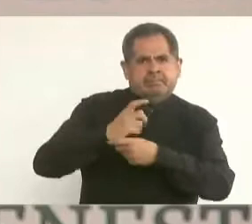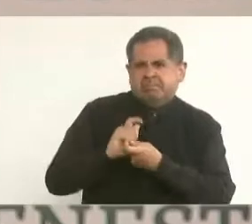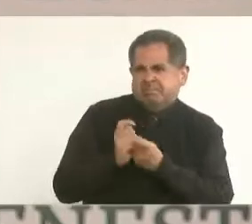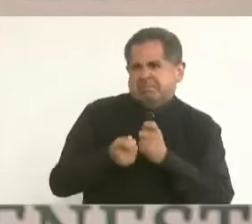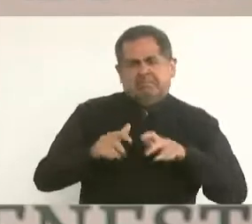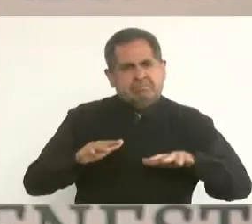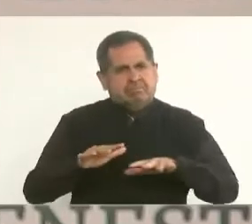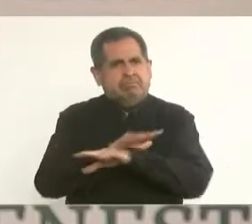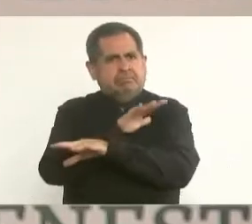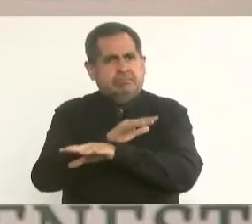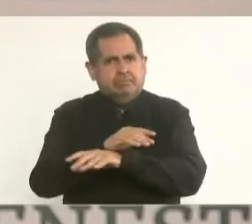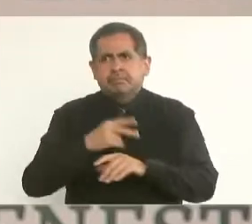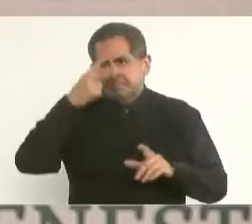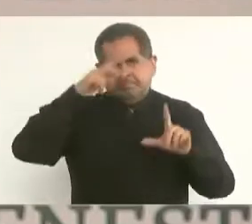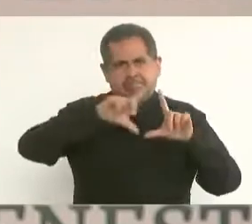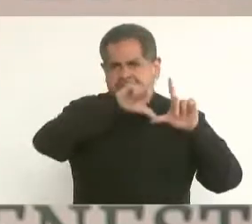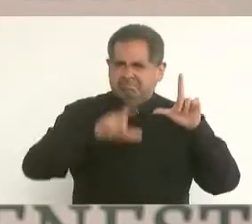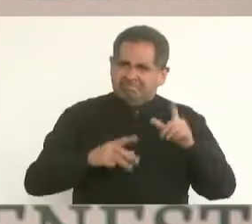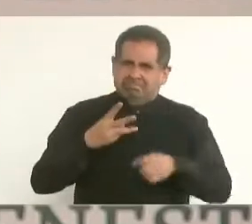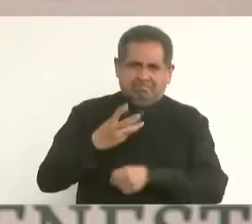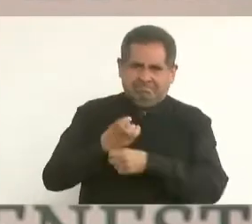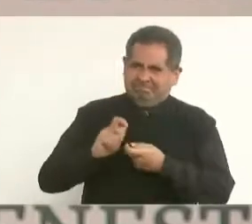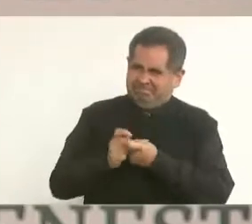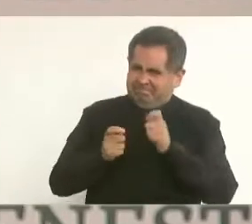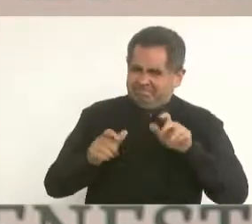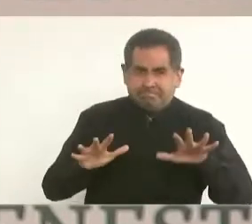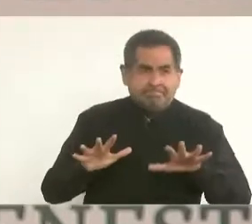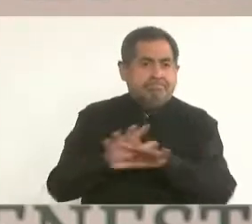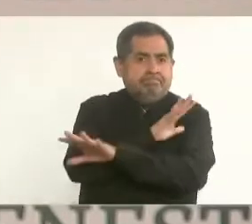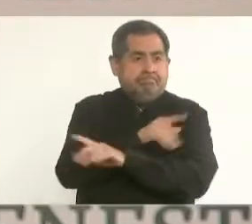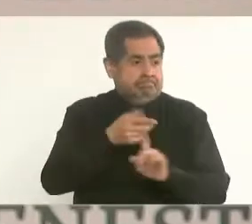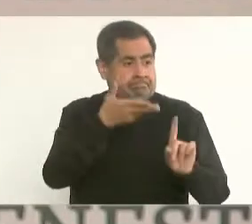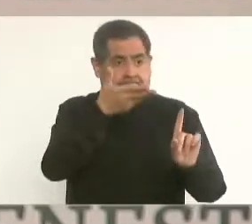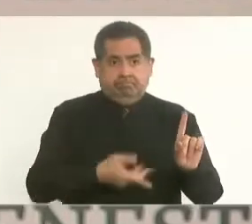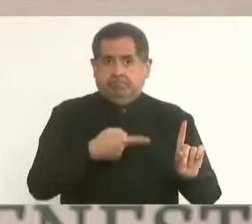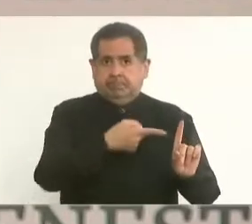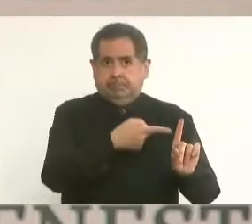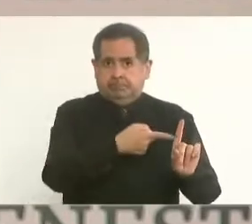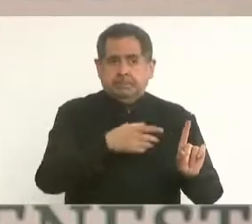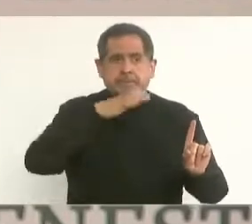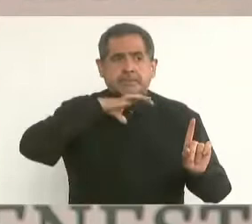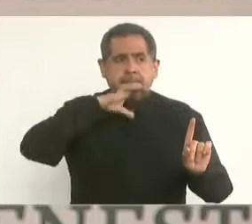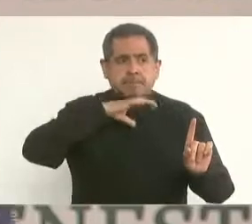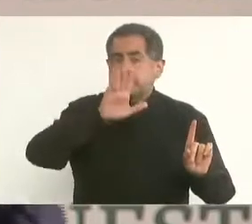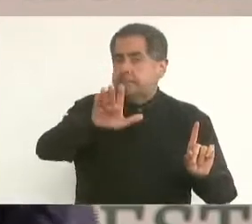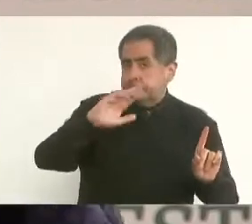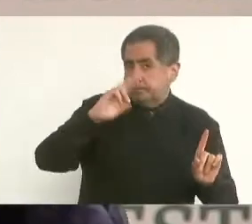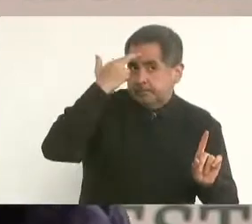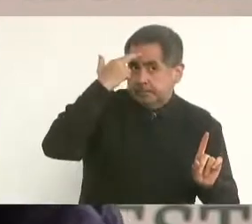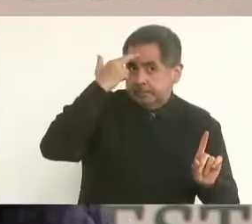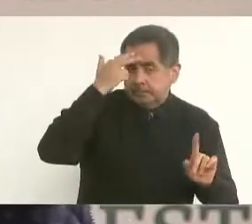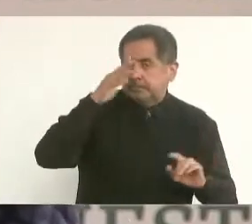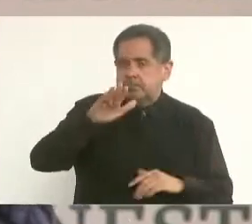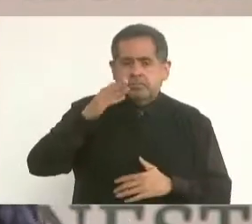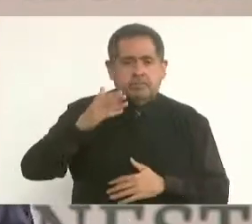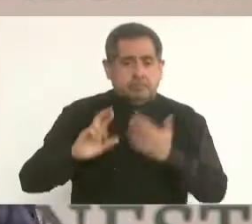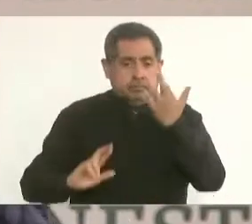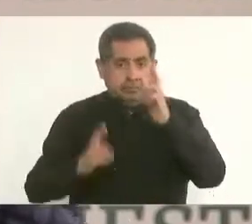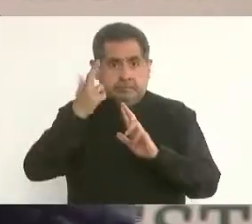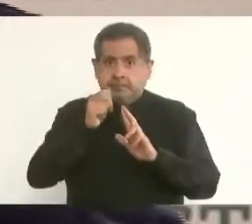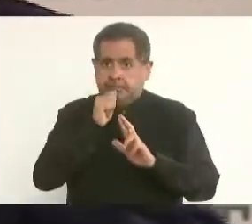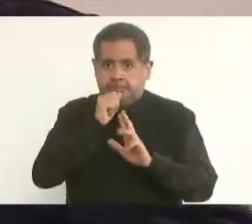México. No hay que olvidar que antes de la